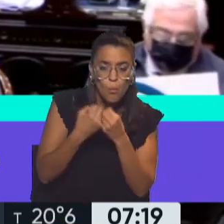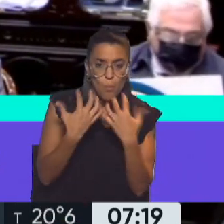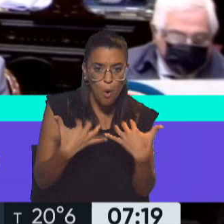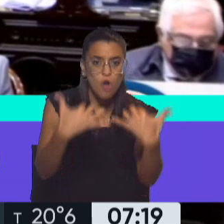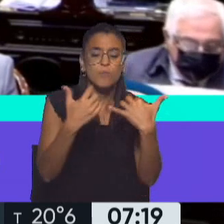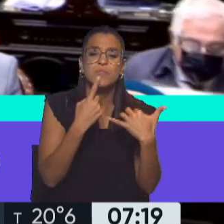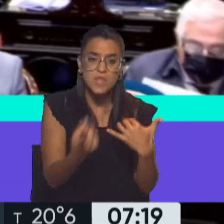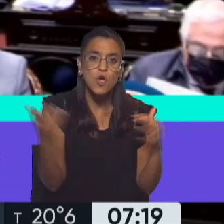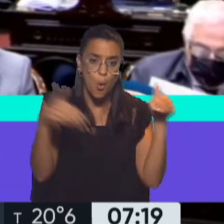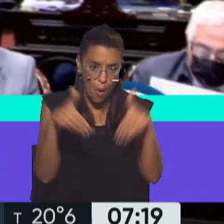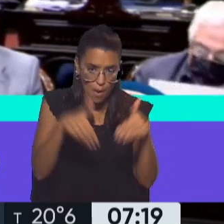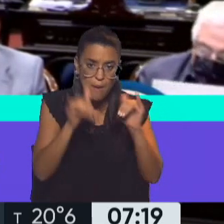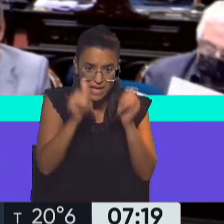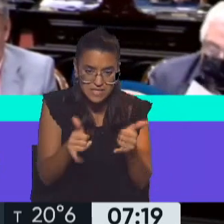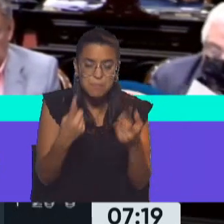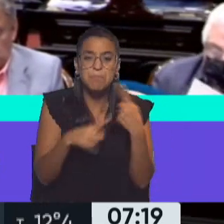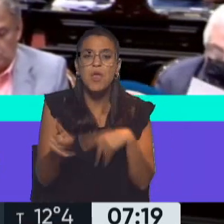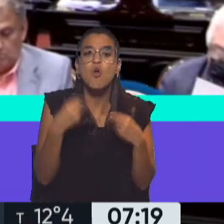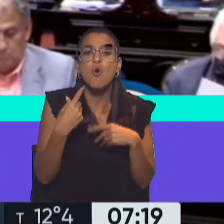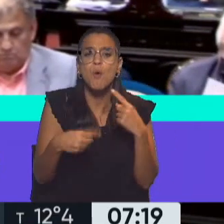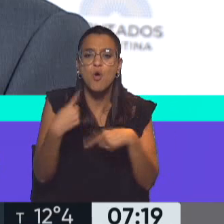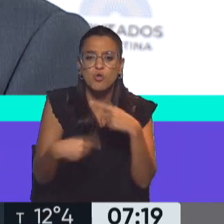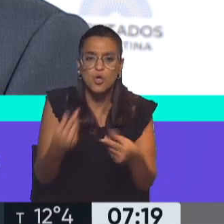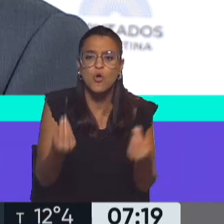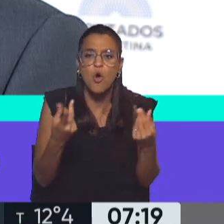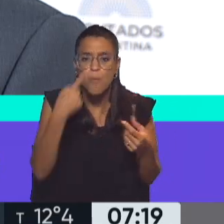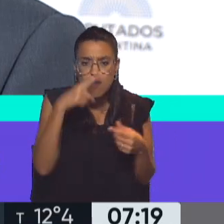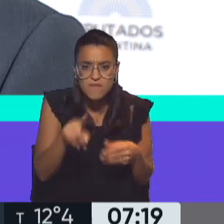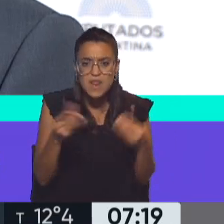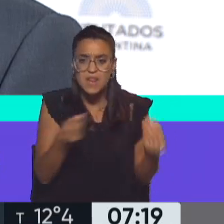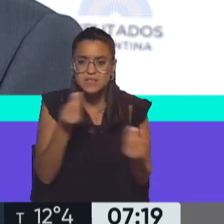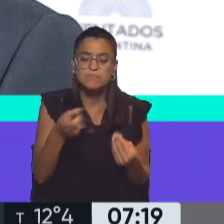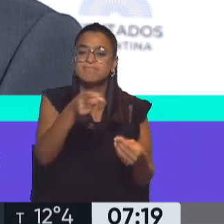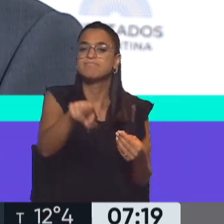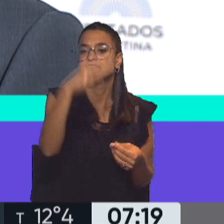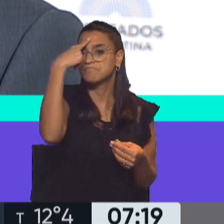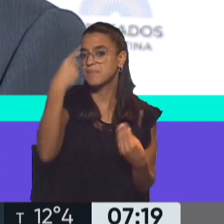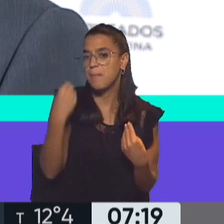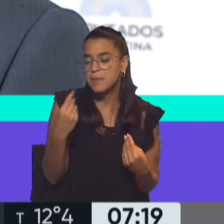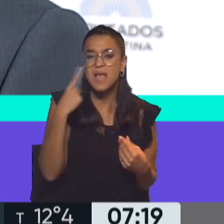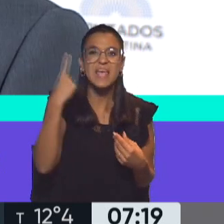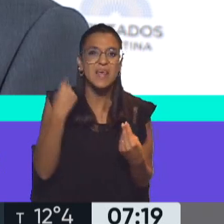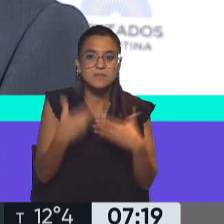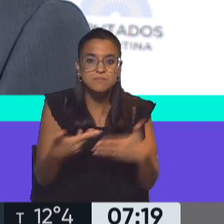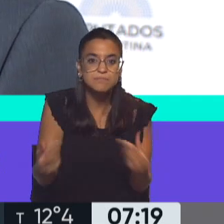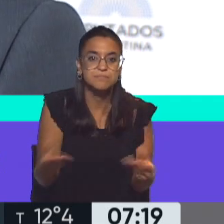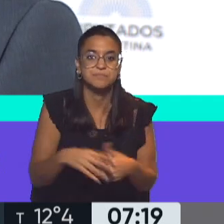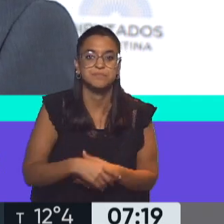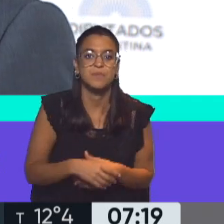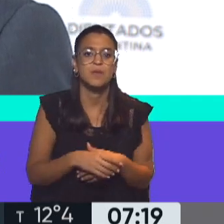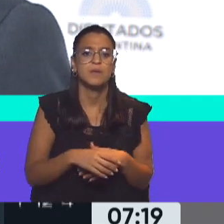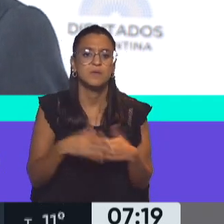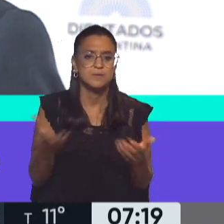oposición dijeron que se van a presentar. El tema es cómo sigue y cómo va a finalizar. ¿Qué expectativas tenés? ¿Qué crees que puede ocurrir?